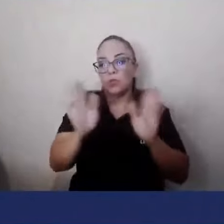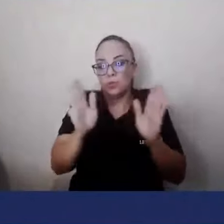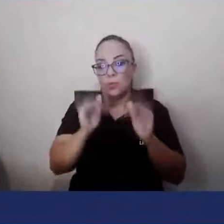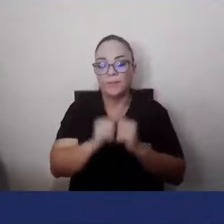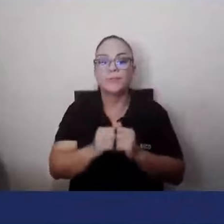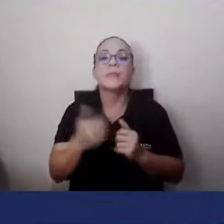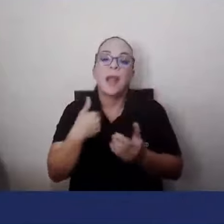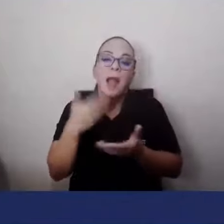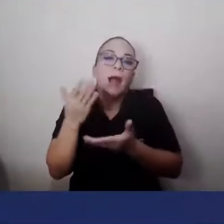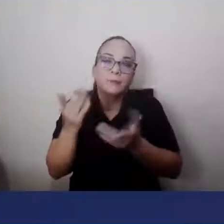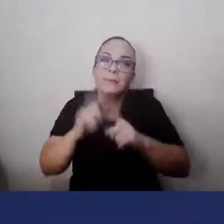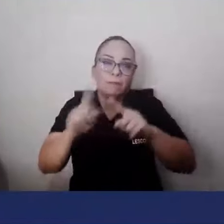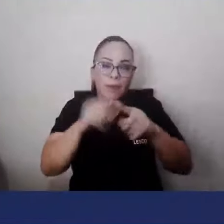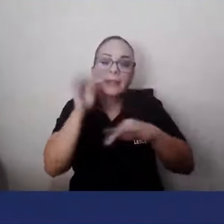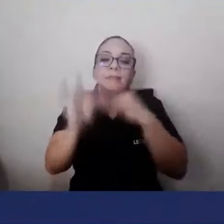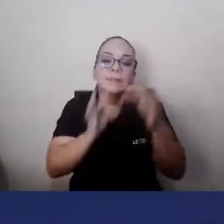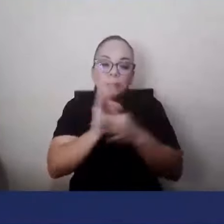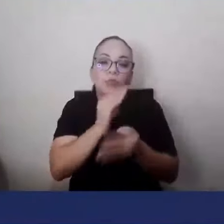crímenes de crímenes,